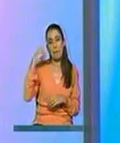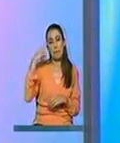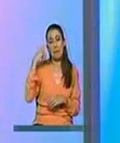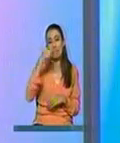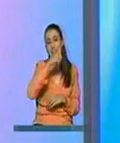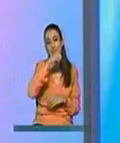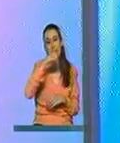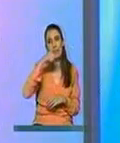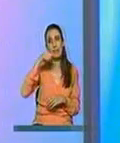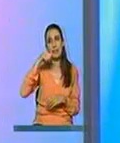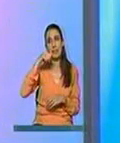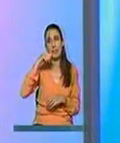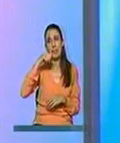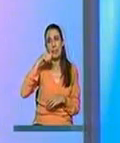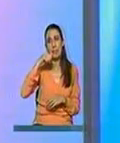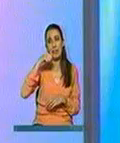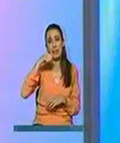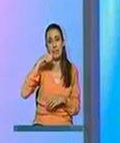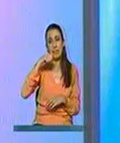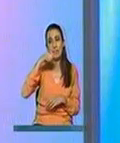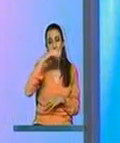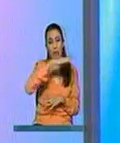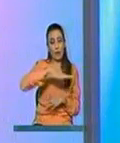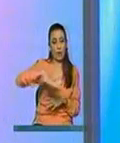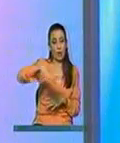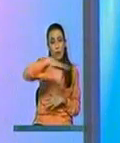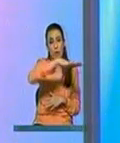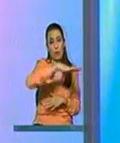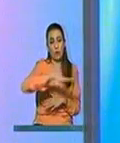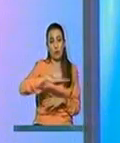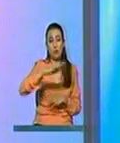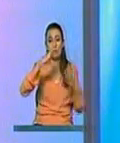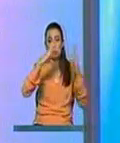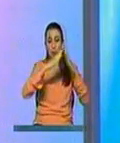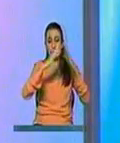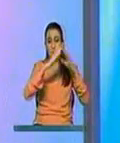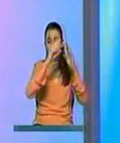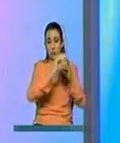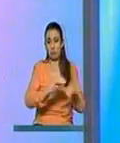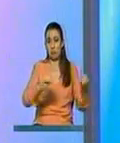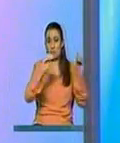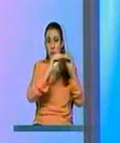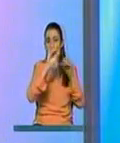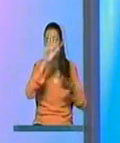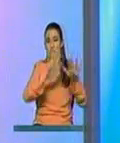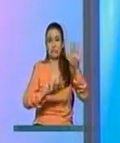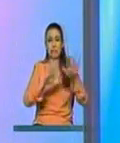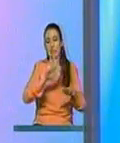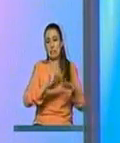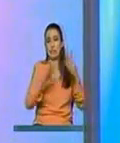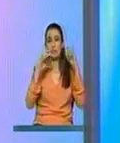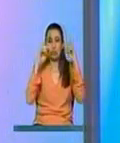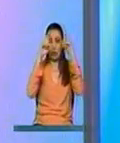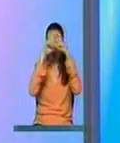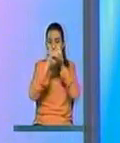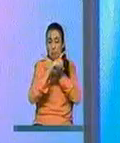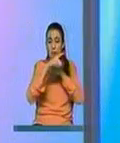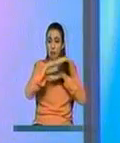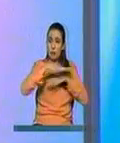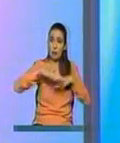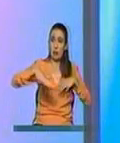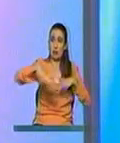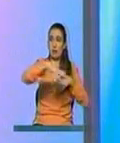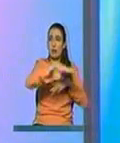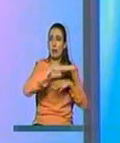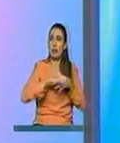cervecera en un sector residencial podría generar cierto inconveniente entre los vecinos. ¿Qué